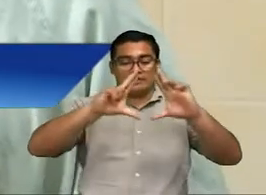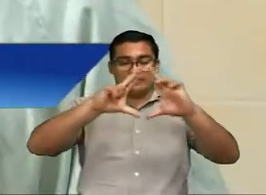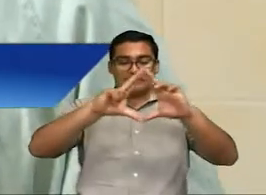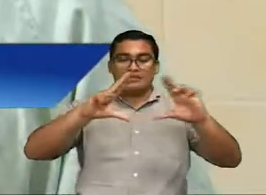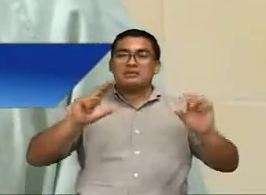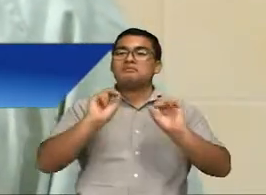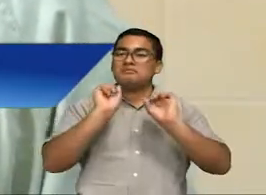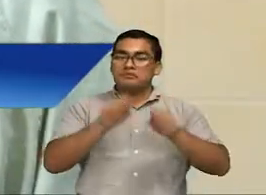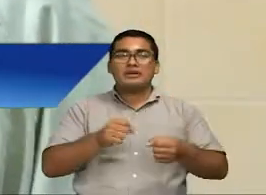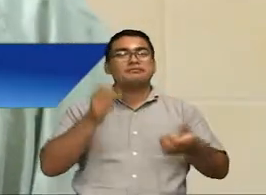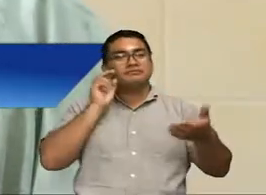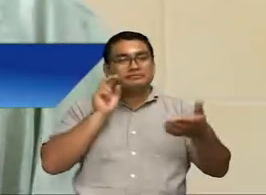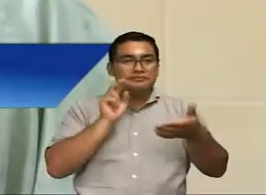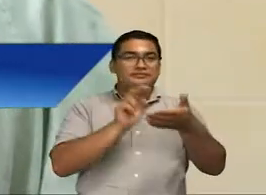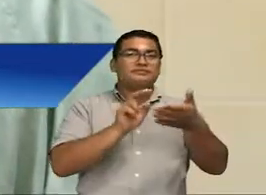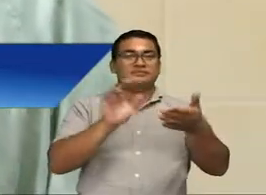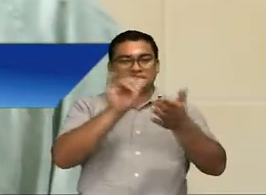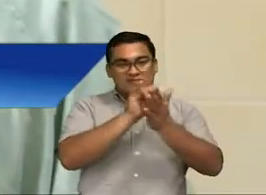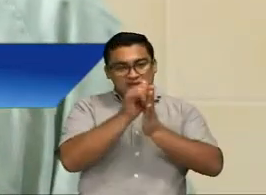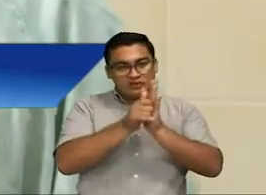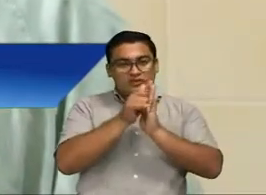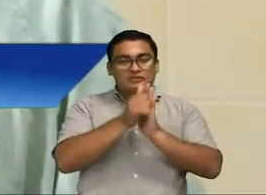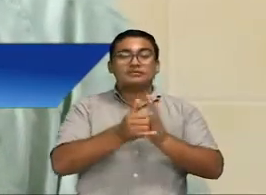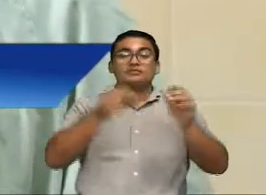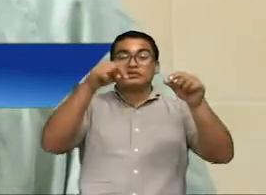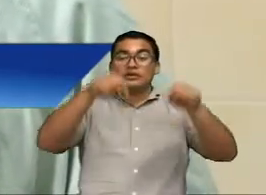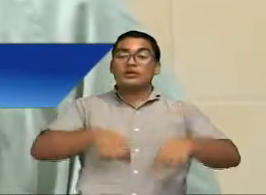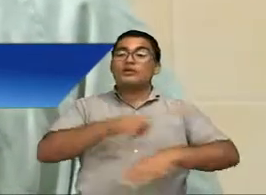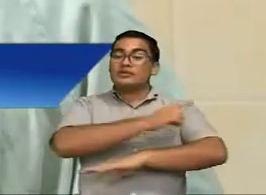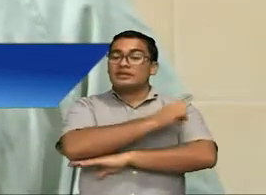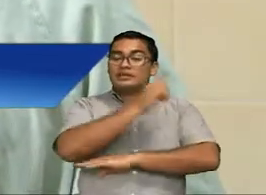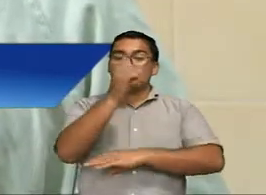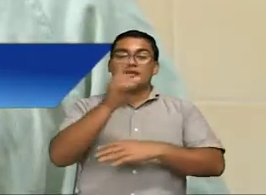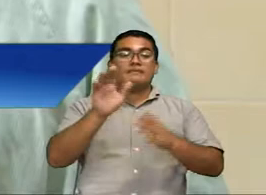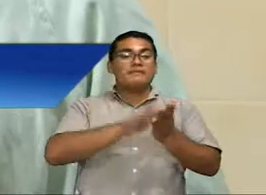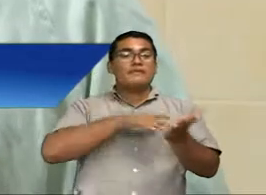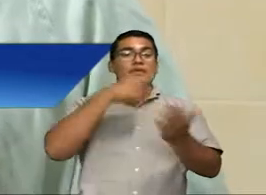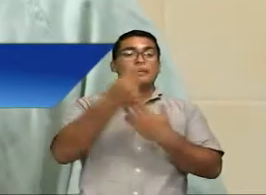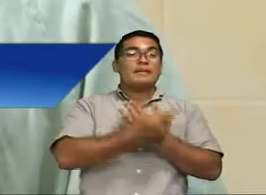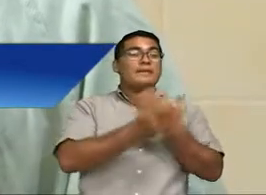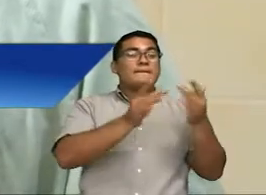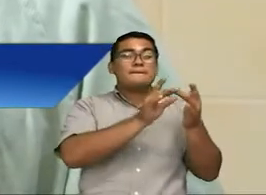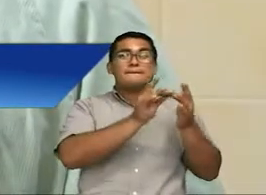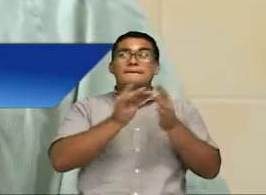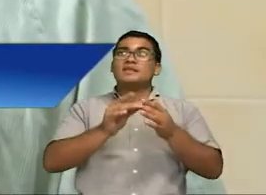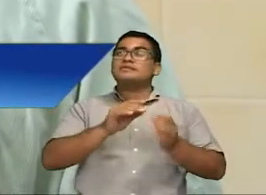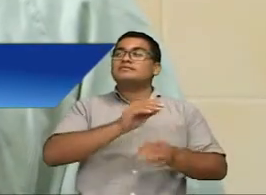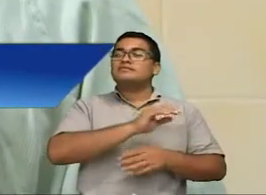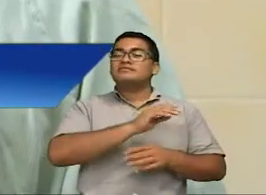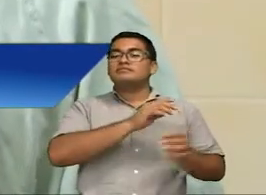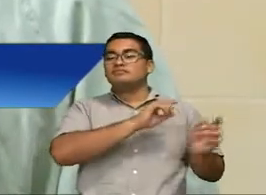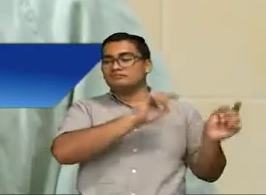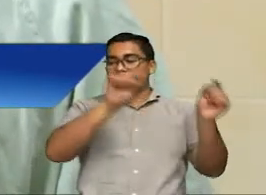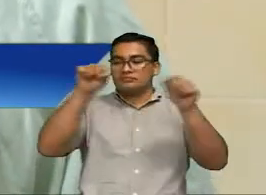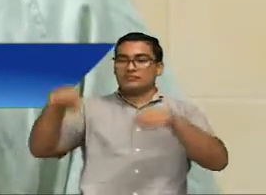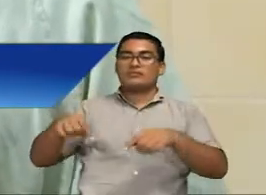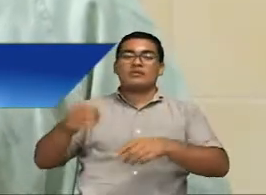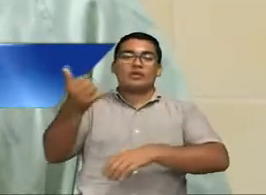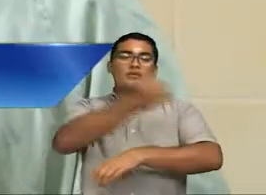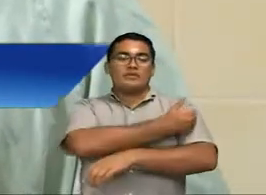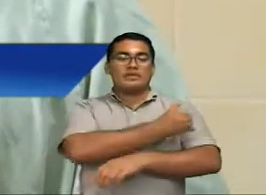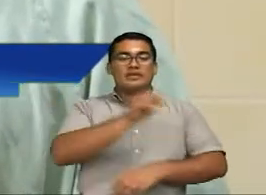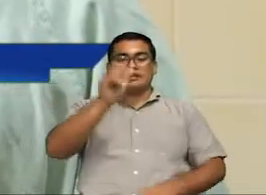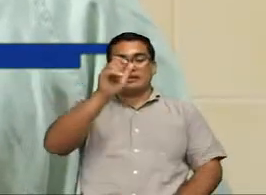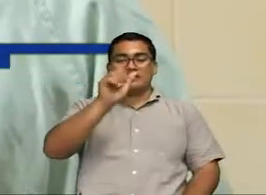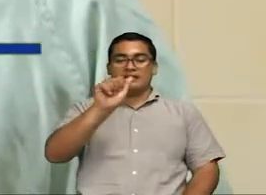va a encontrar. El día de hoy tenemos un programa muy especial porque nos trasladamos hasta el Hospital Alemán Nicaragüense